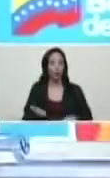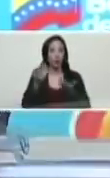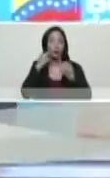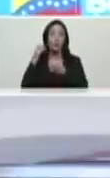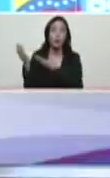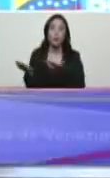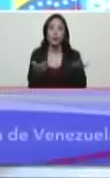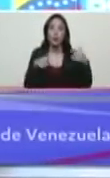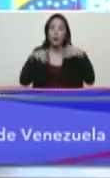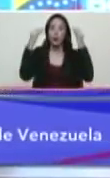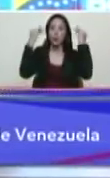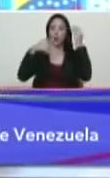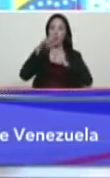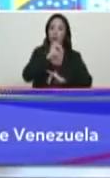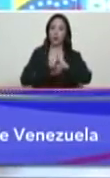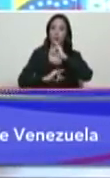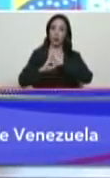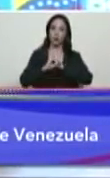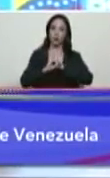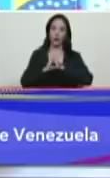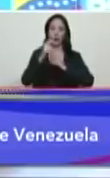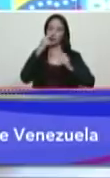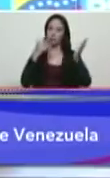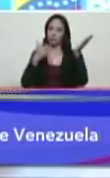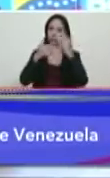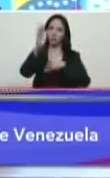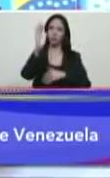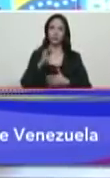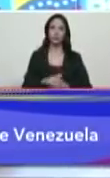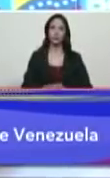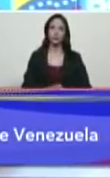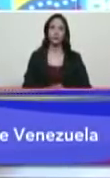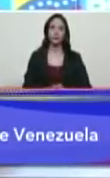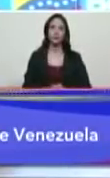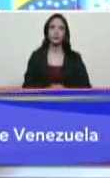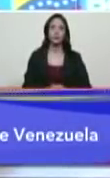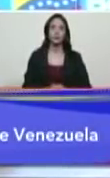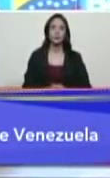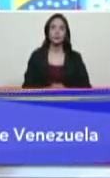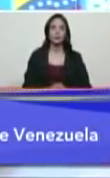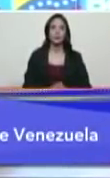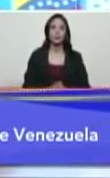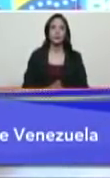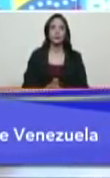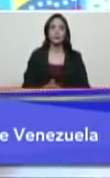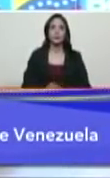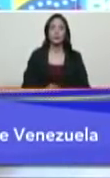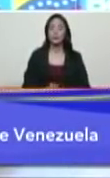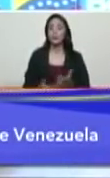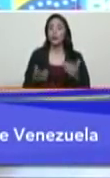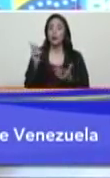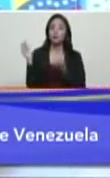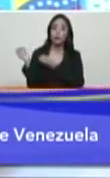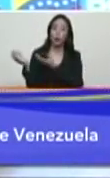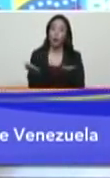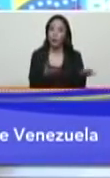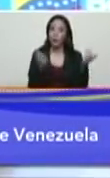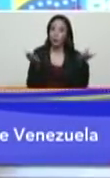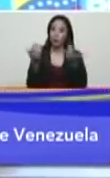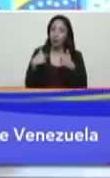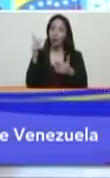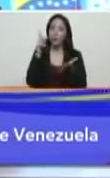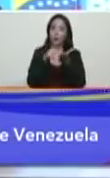invitados a esta feria, y más allá, los invito a participar en